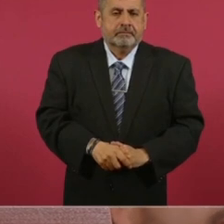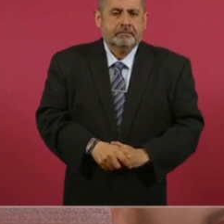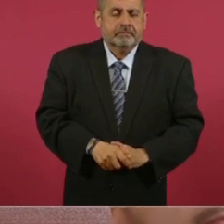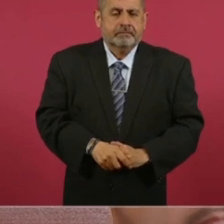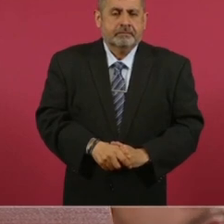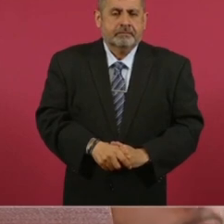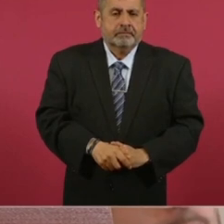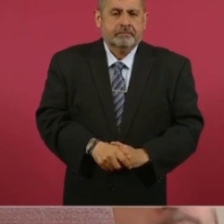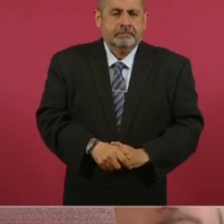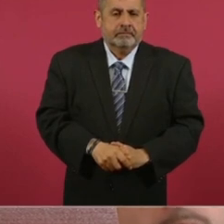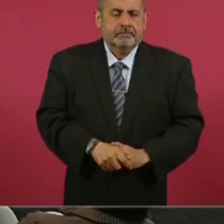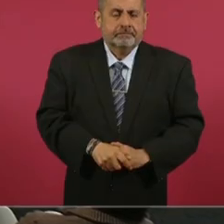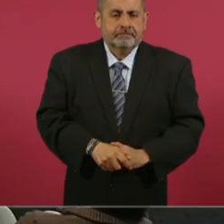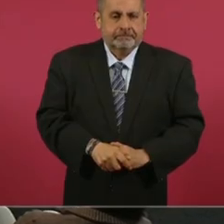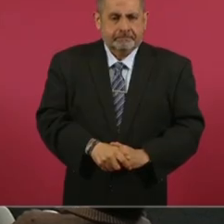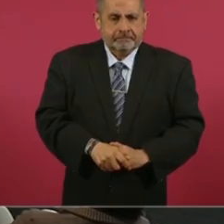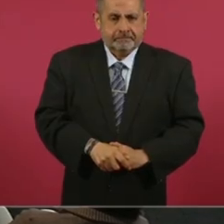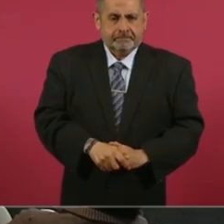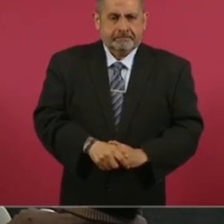Gracias, vamos